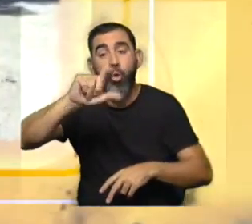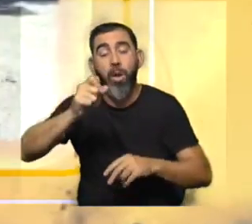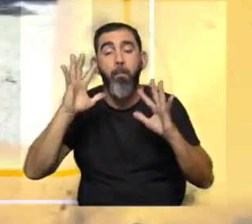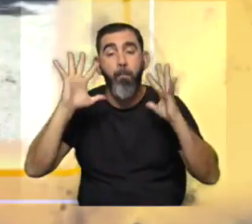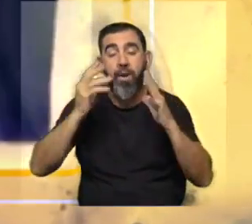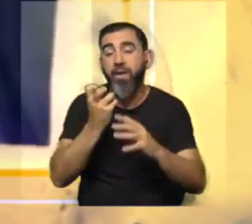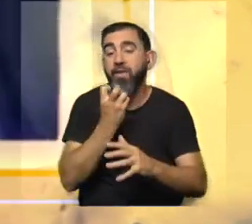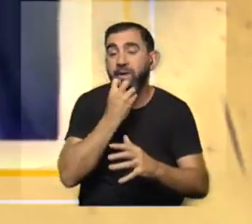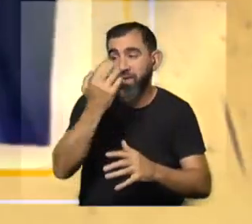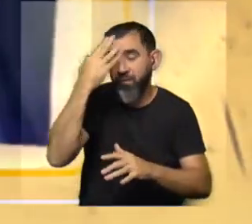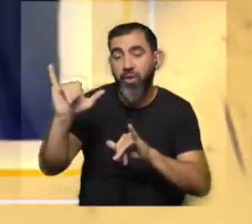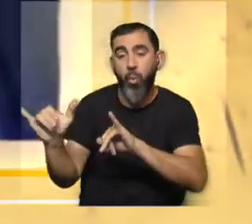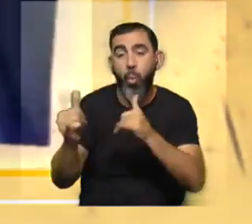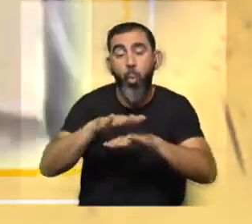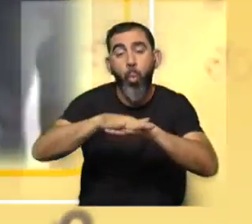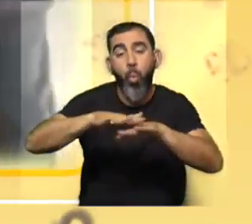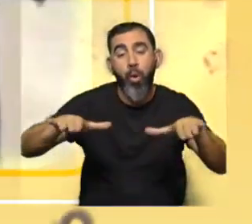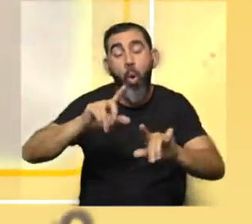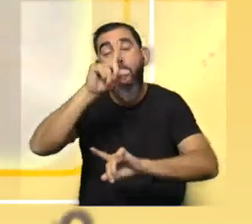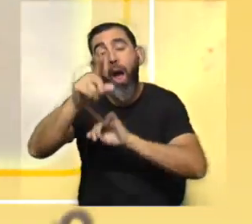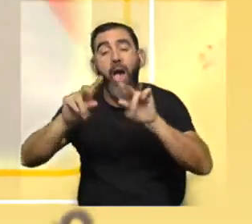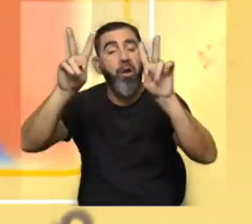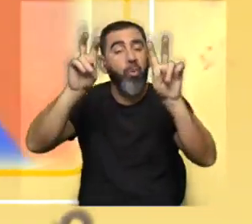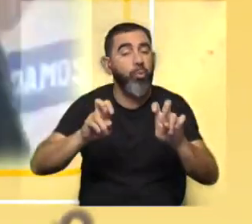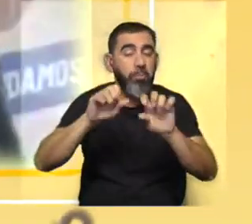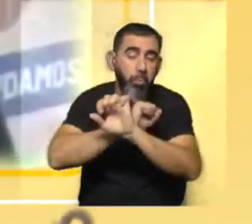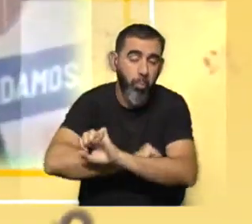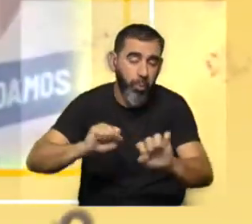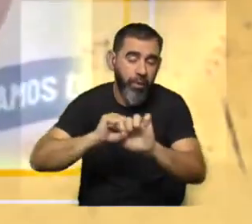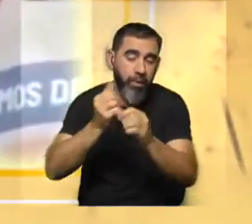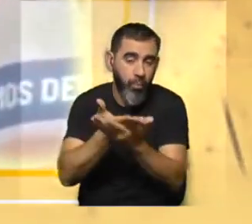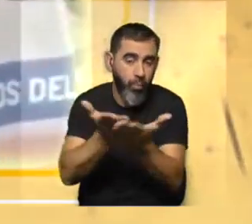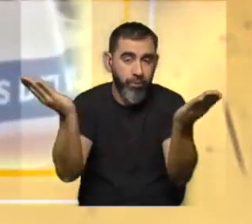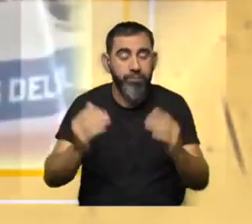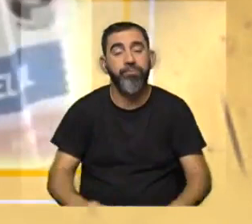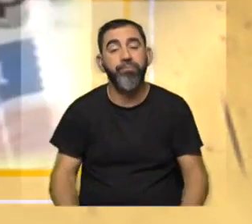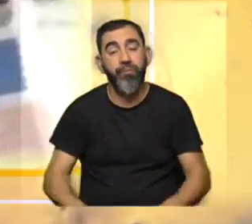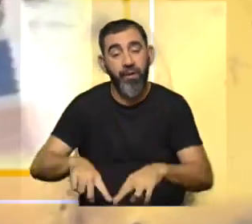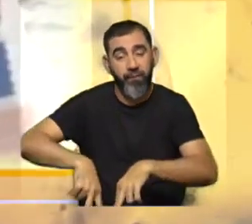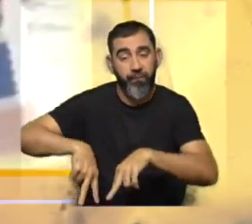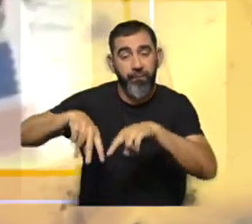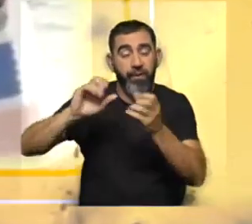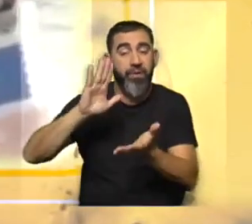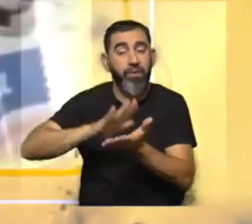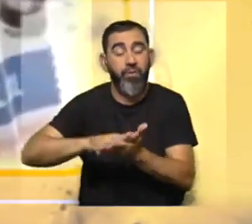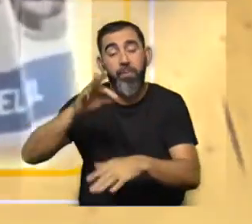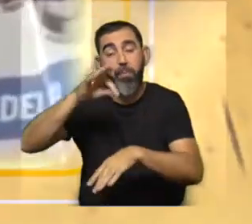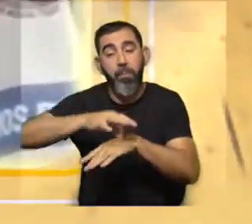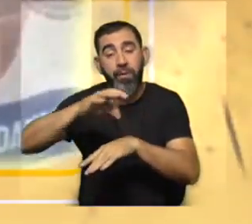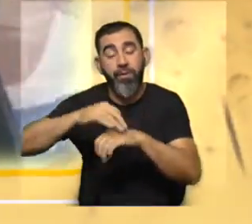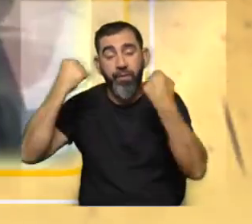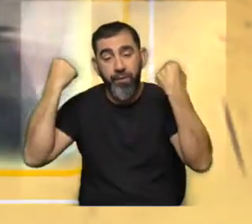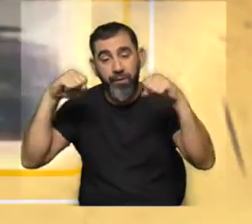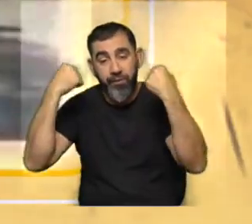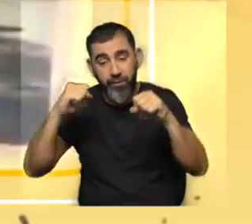Valle, frente a los Juegos Infantiles. Algunos de los temas que se podrán ver en los stands son investigaciones sobre medicina del